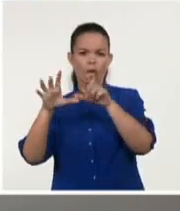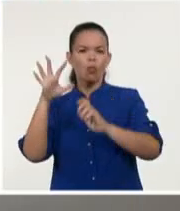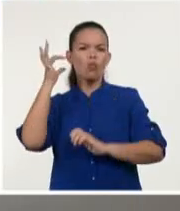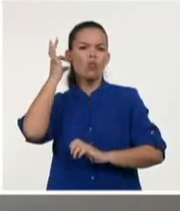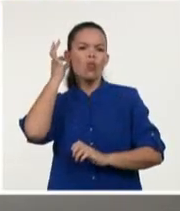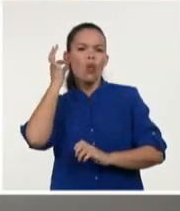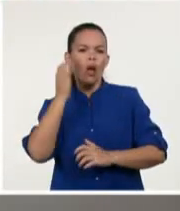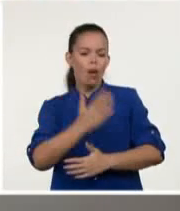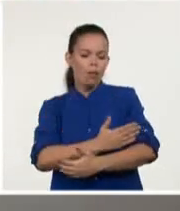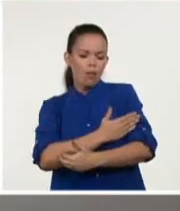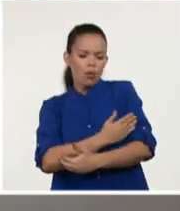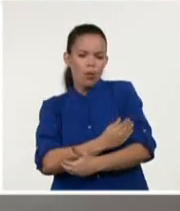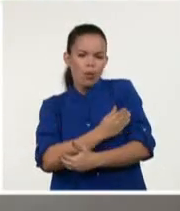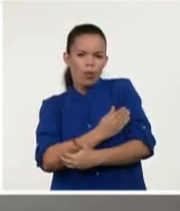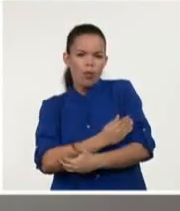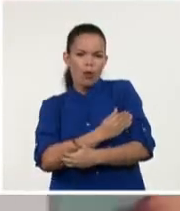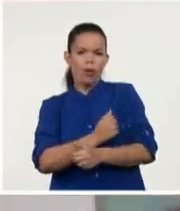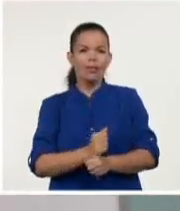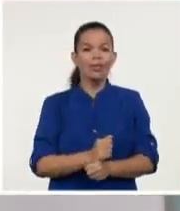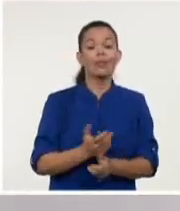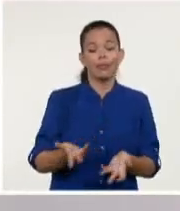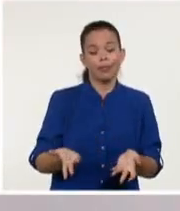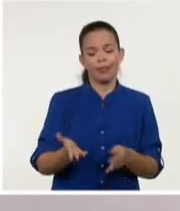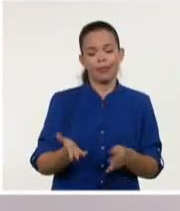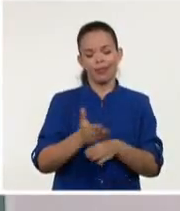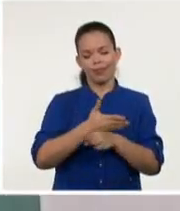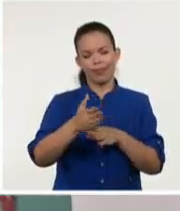un grupo de WhatsApp que creó y coordina.